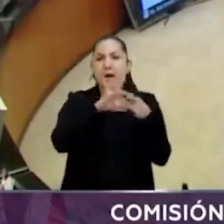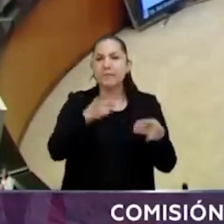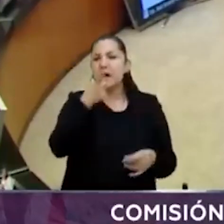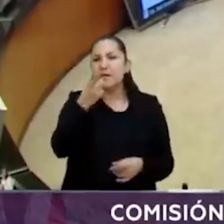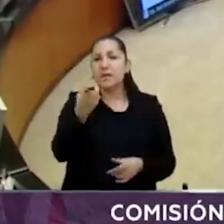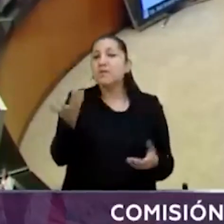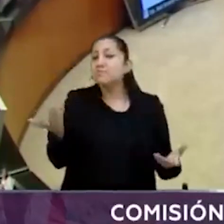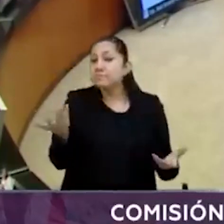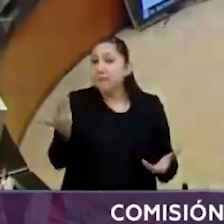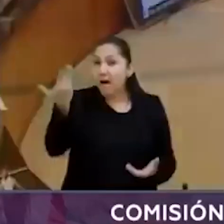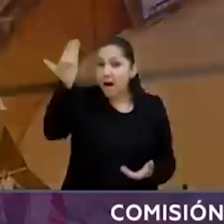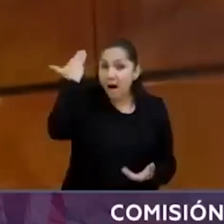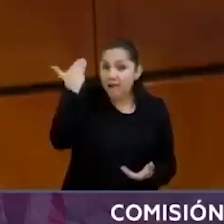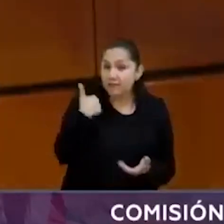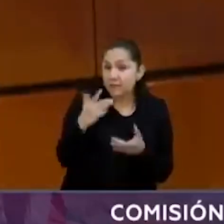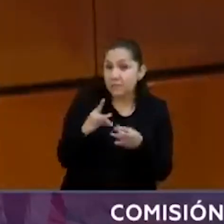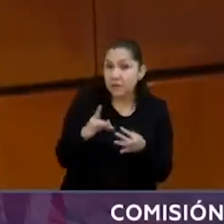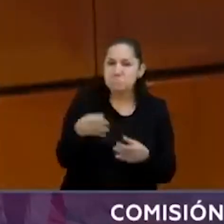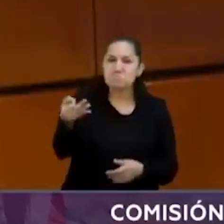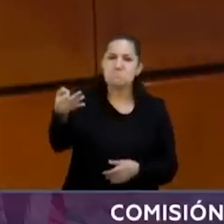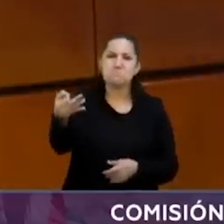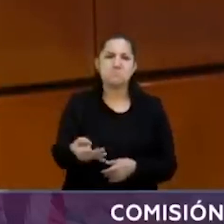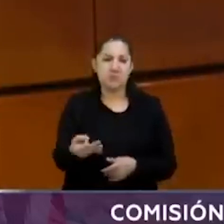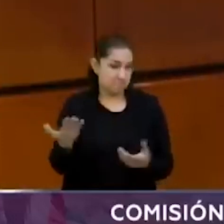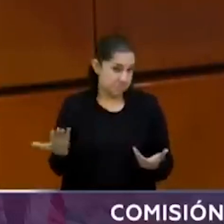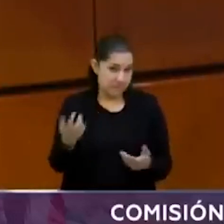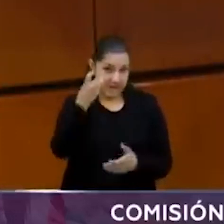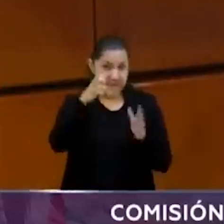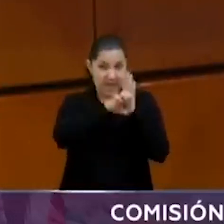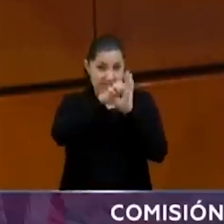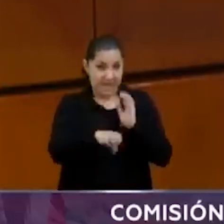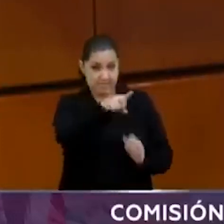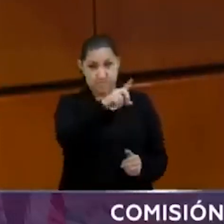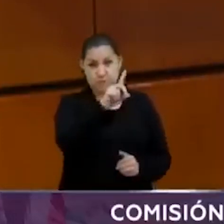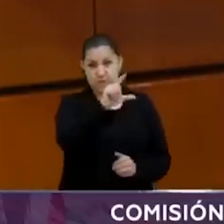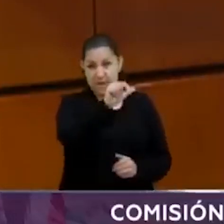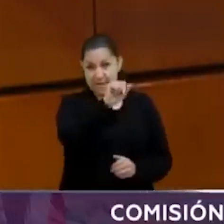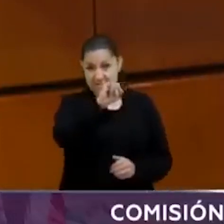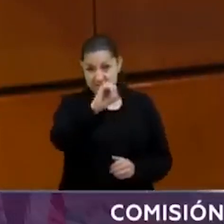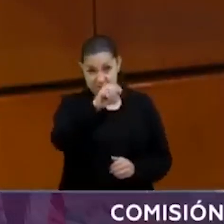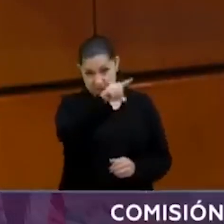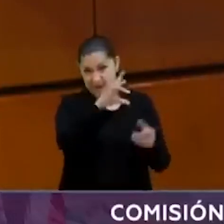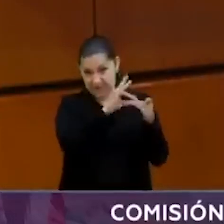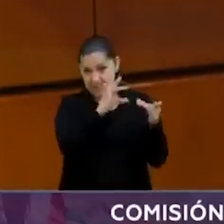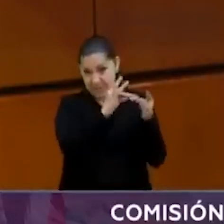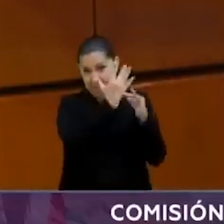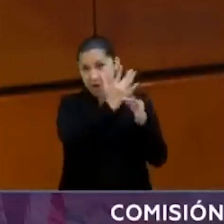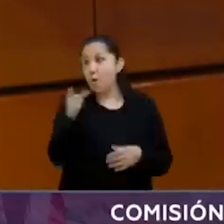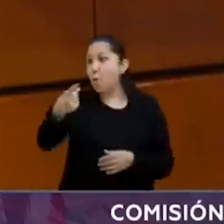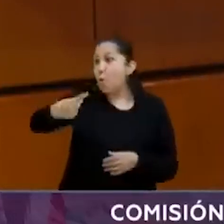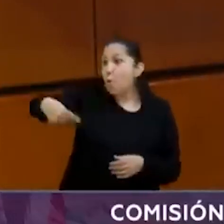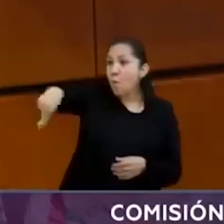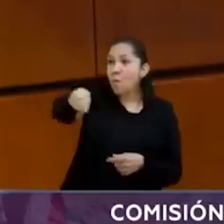he comentado inspirado en Lupita ad Alo a nosotros a ustedes les falta lo que nosotros tenemos